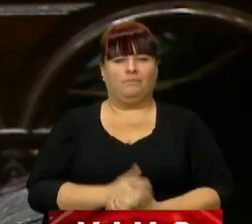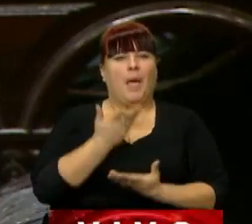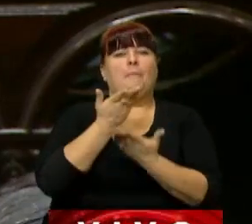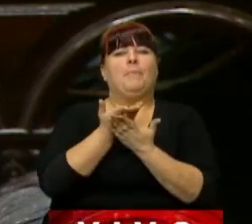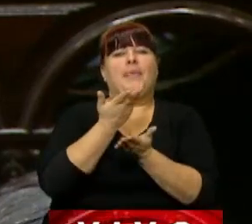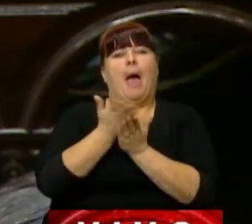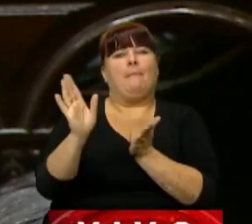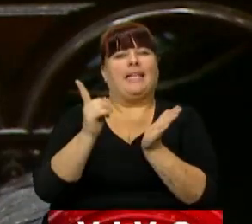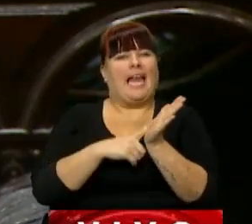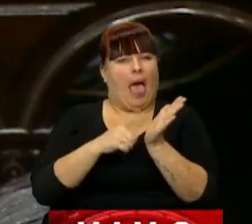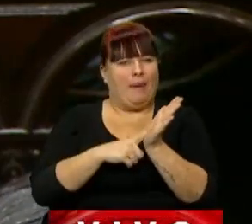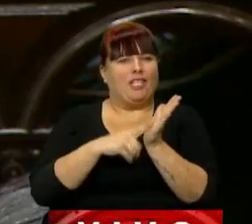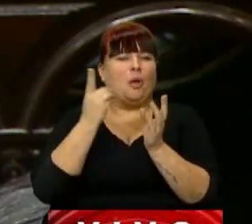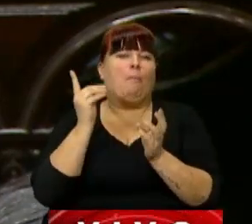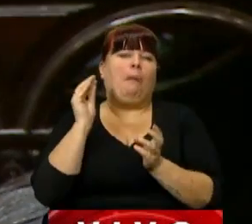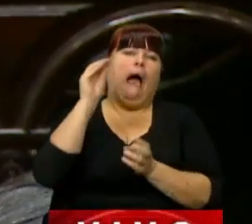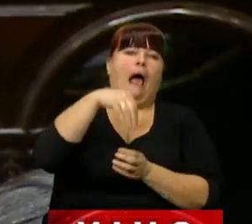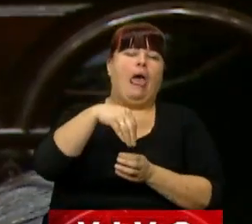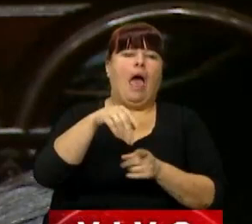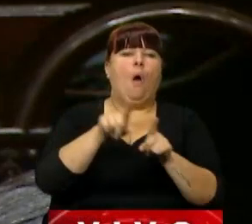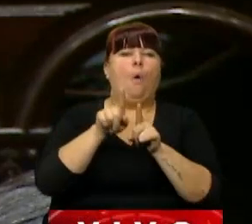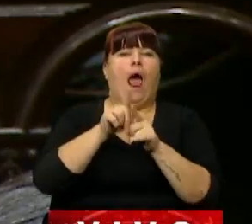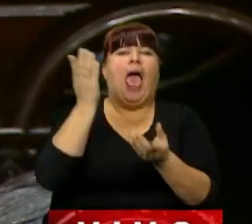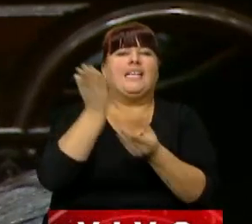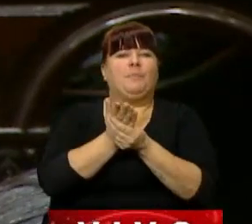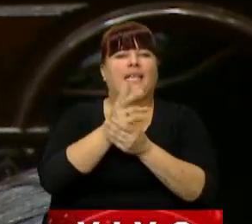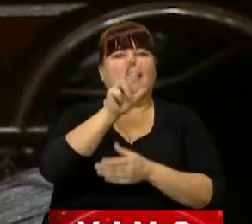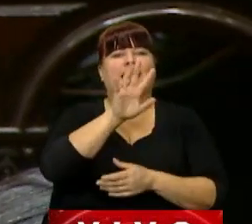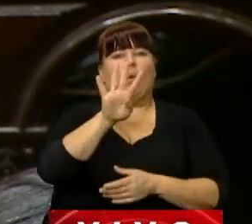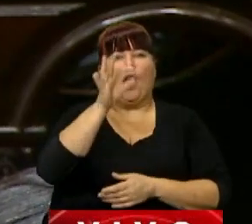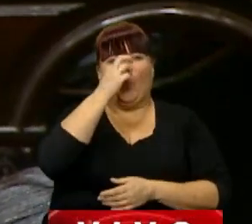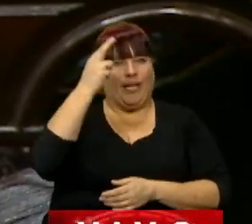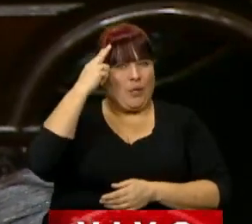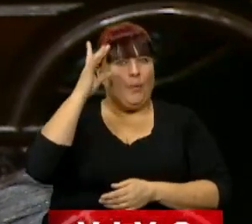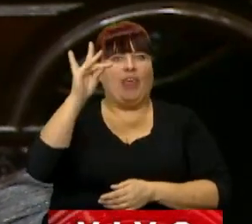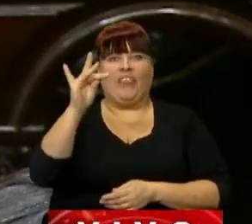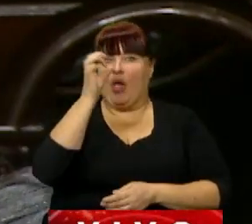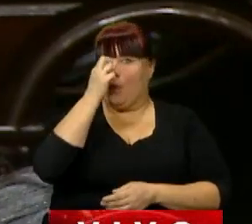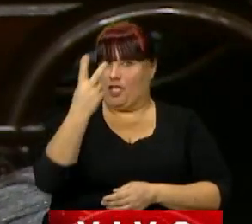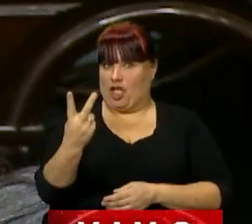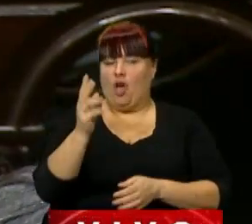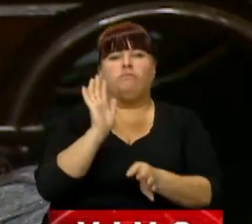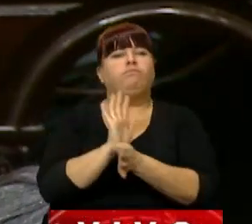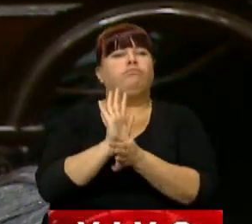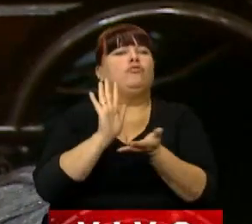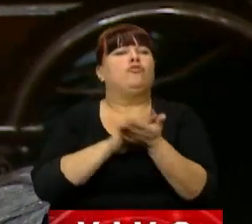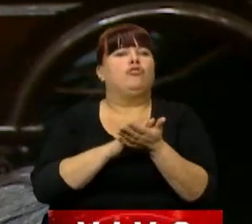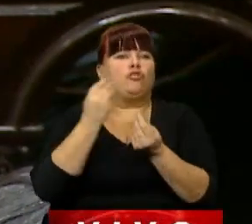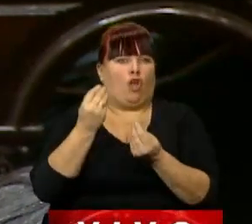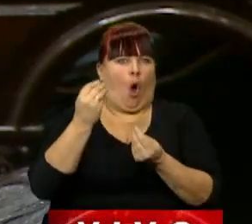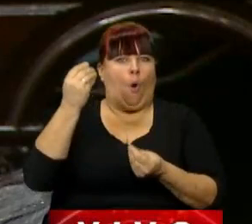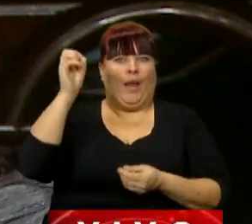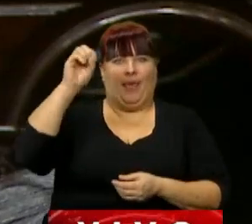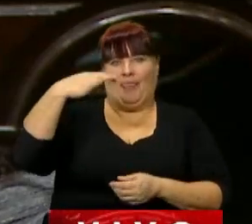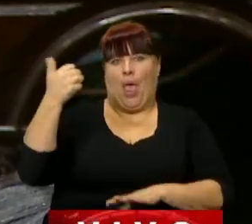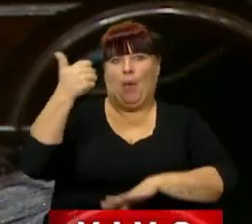pedido de apartamiento para incluir el expediente 3429D22, que tiene que ver con la presencia